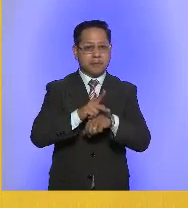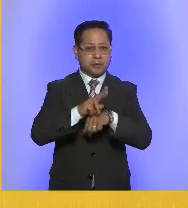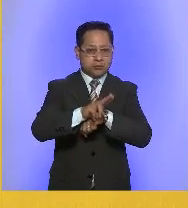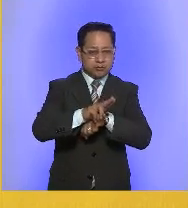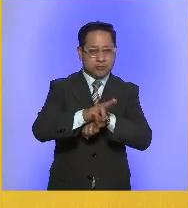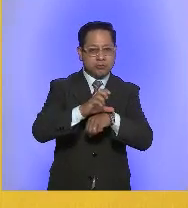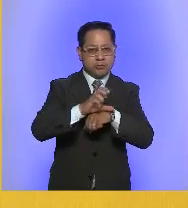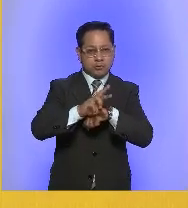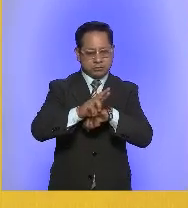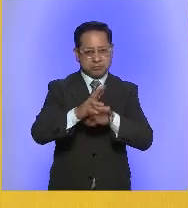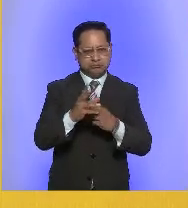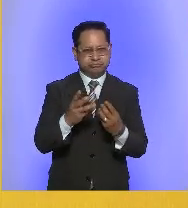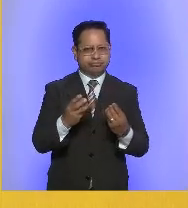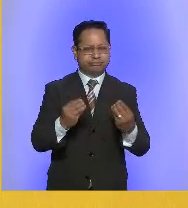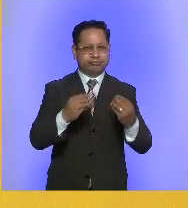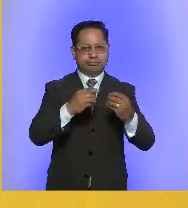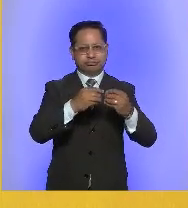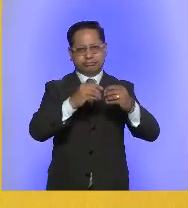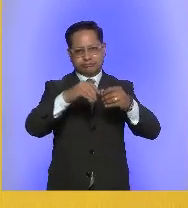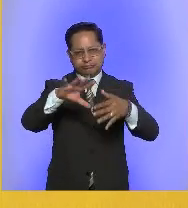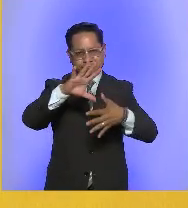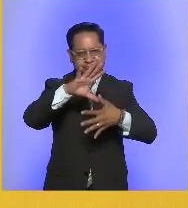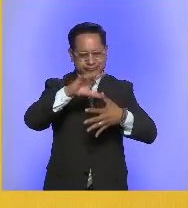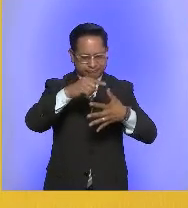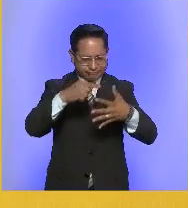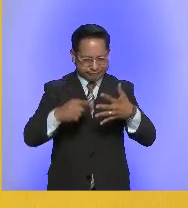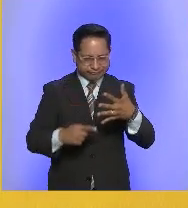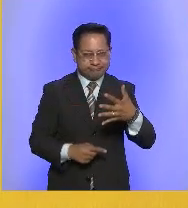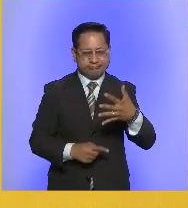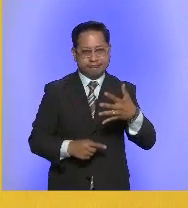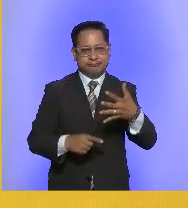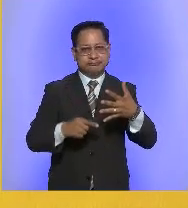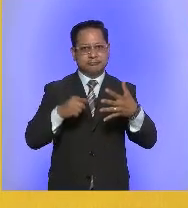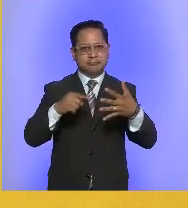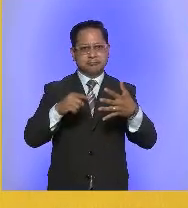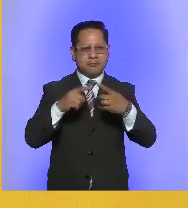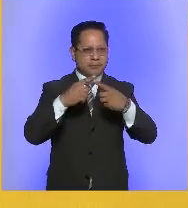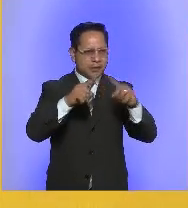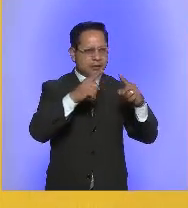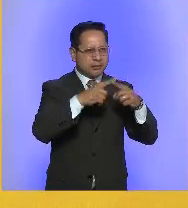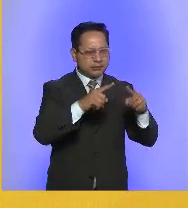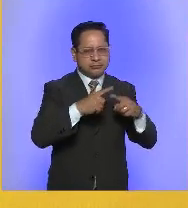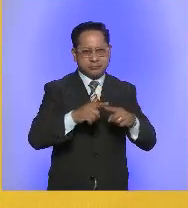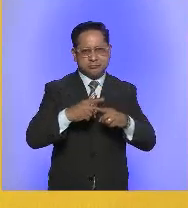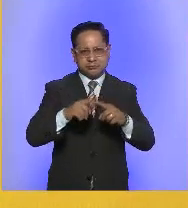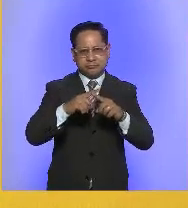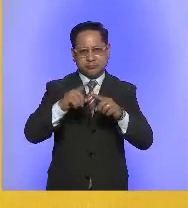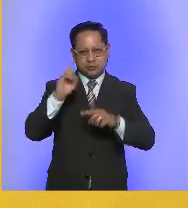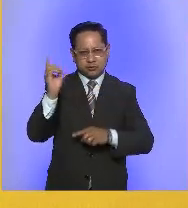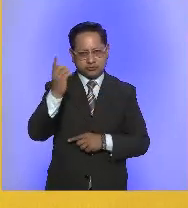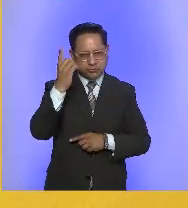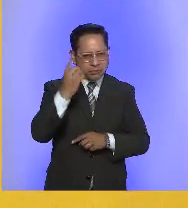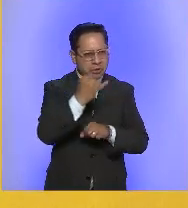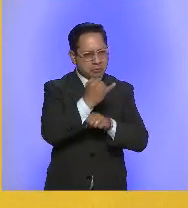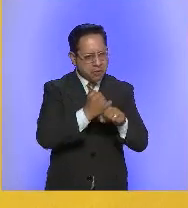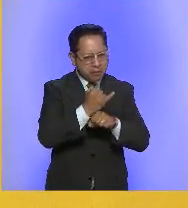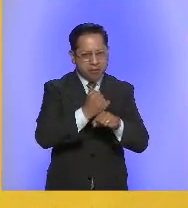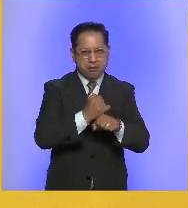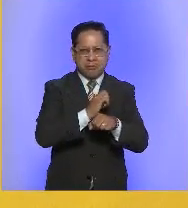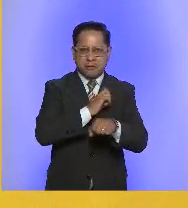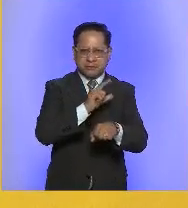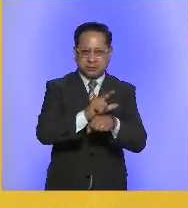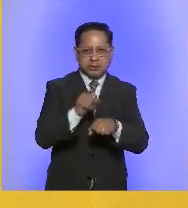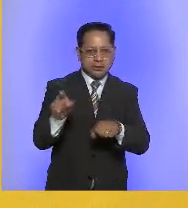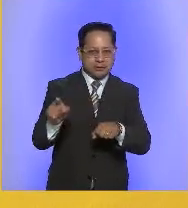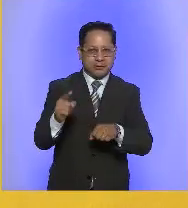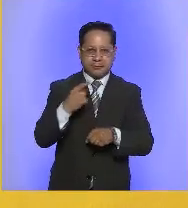realizado diferentes estancias postdoctorales e investigaciones que ella misma me ha pedido que las omita para